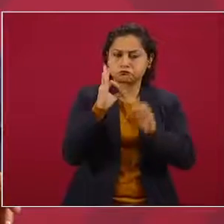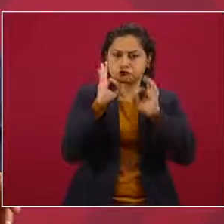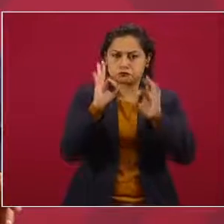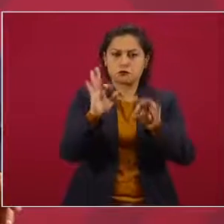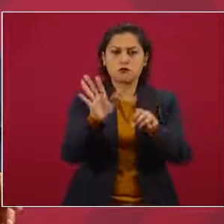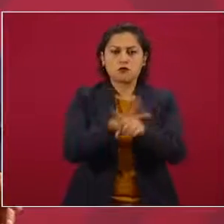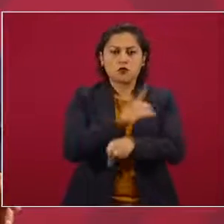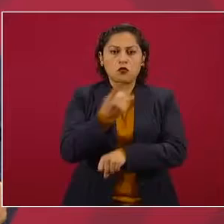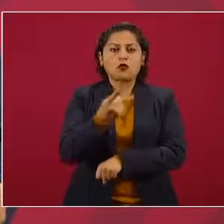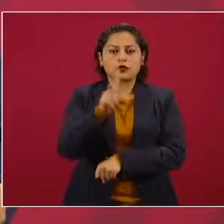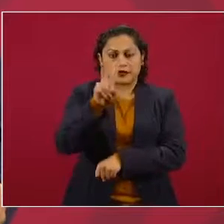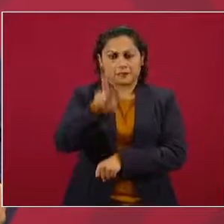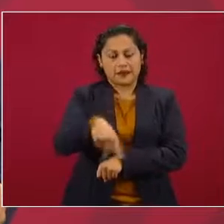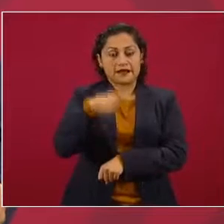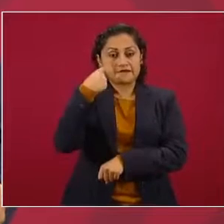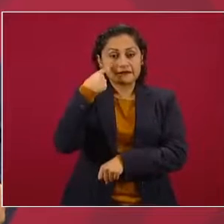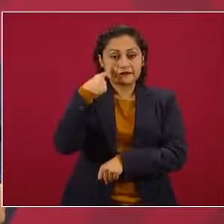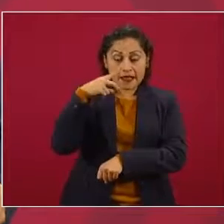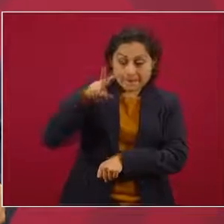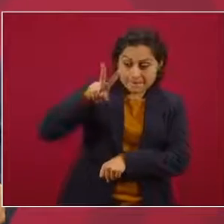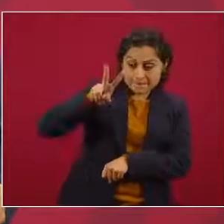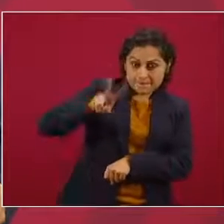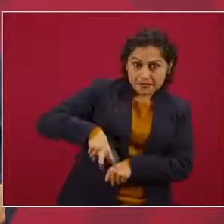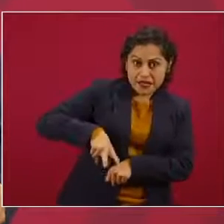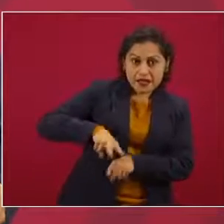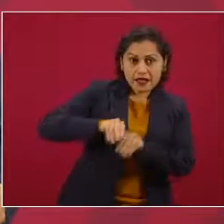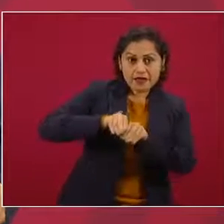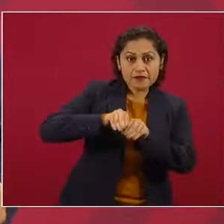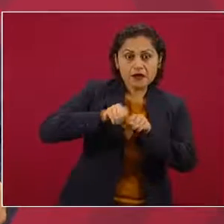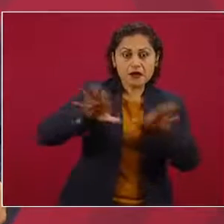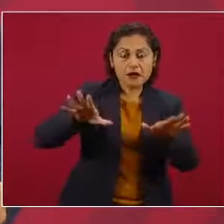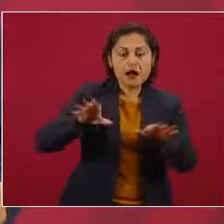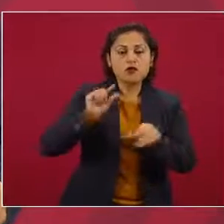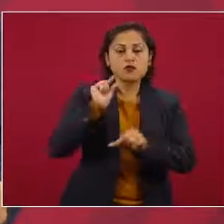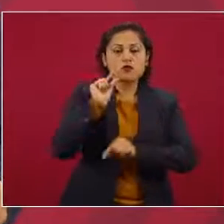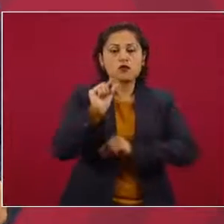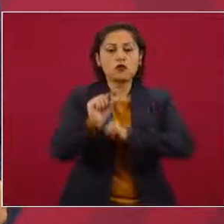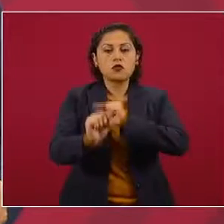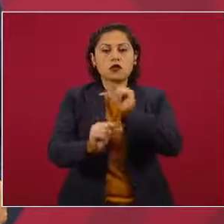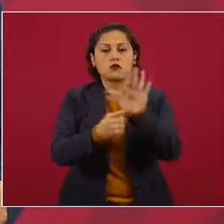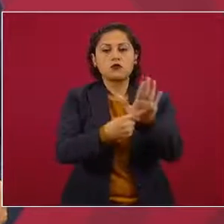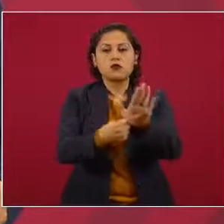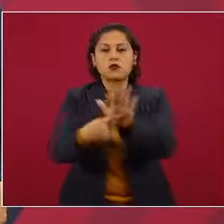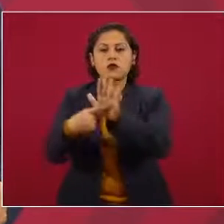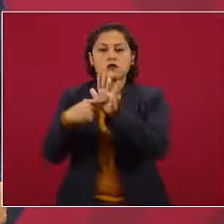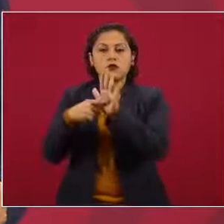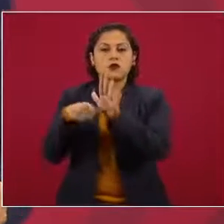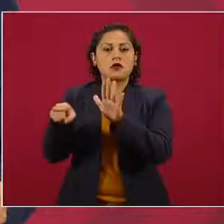paso y se van cayendo las máscaras y